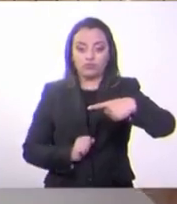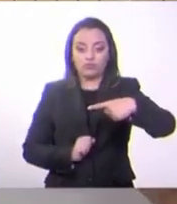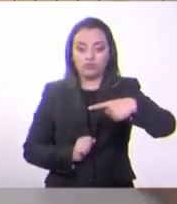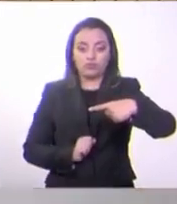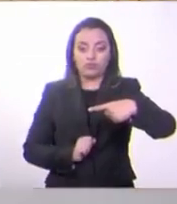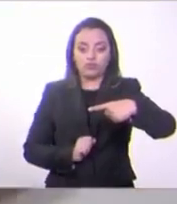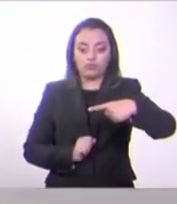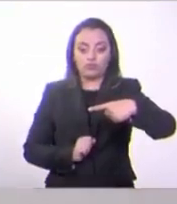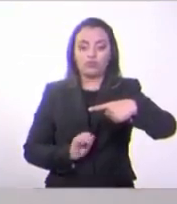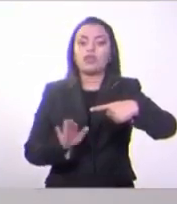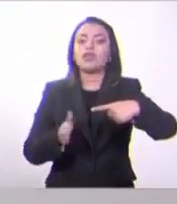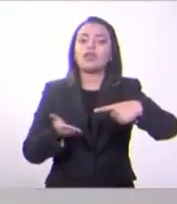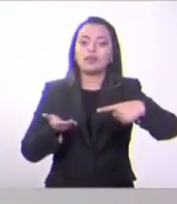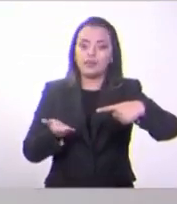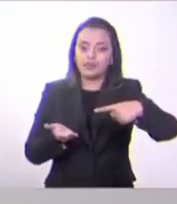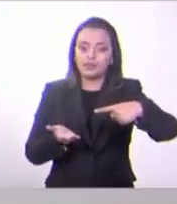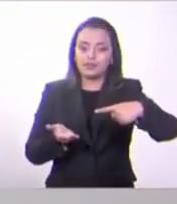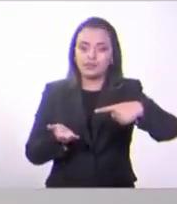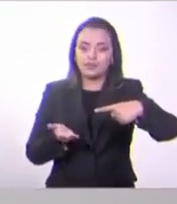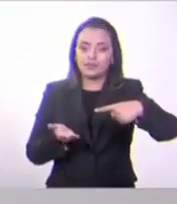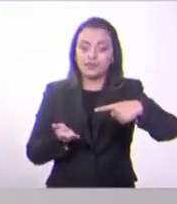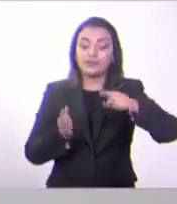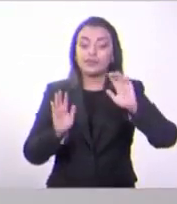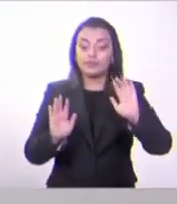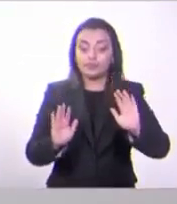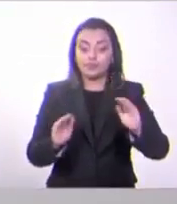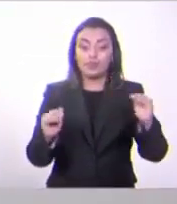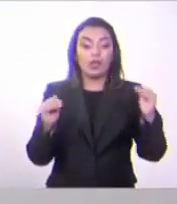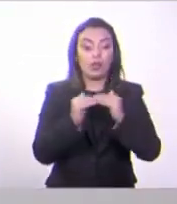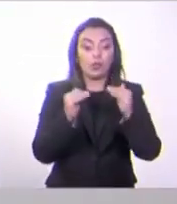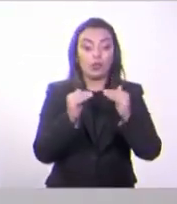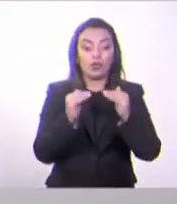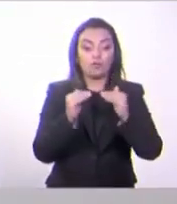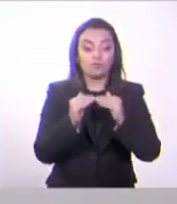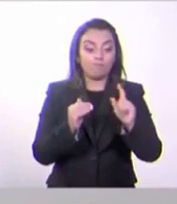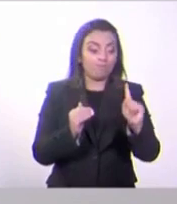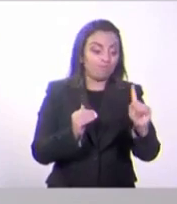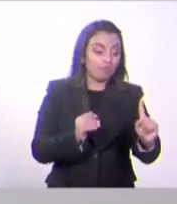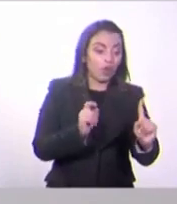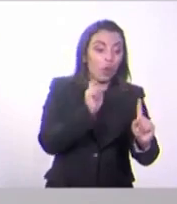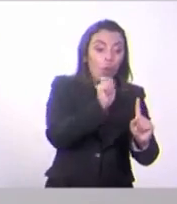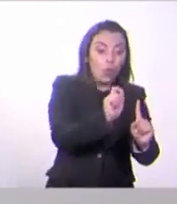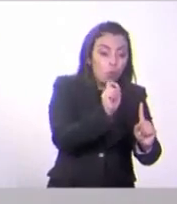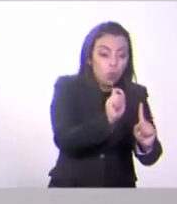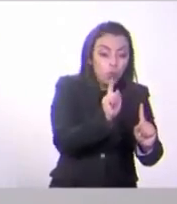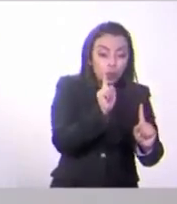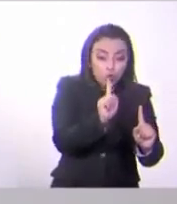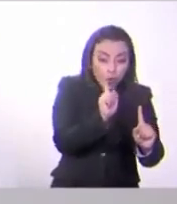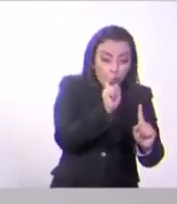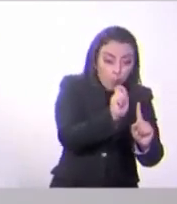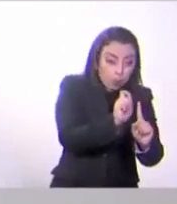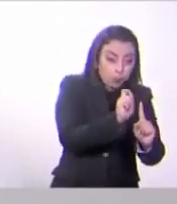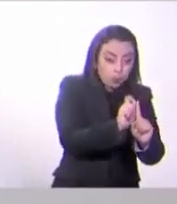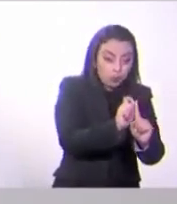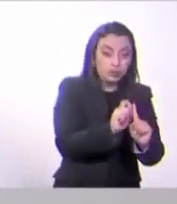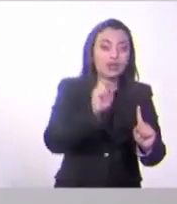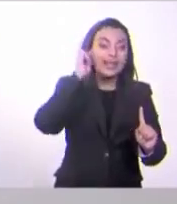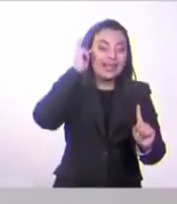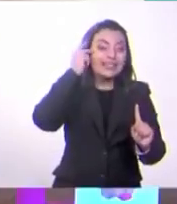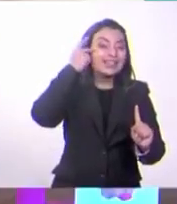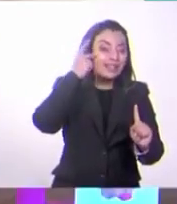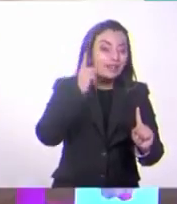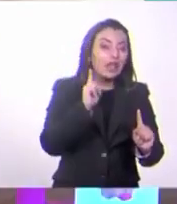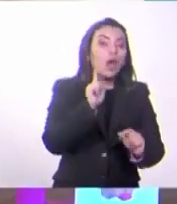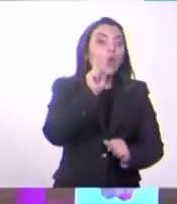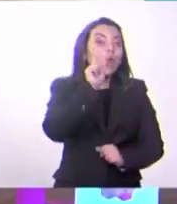¿Y qué sucedió? También solo corta la gráfica En un punto. en un punto. ¿Y si trazamos una